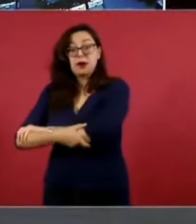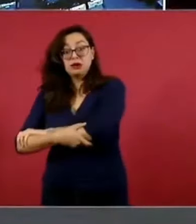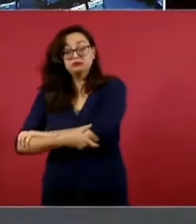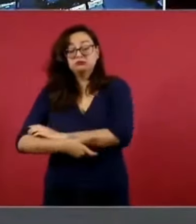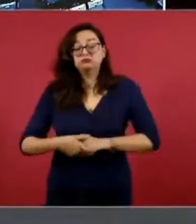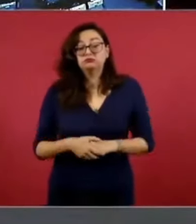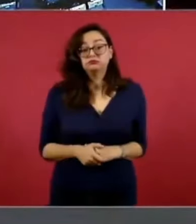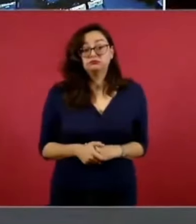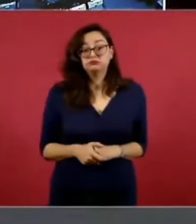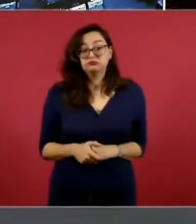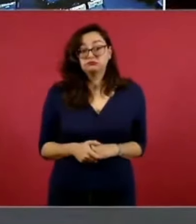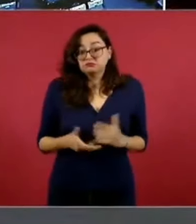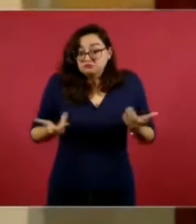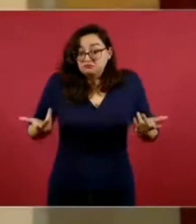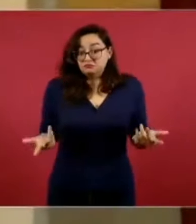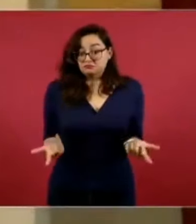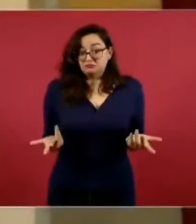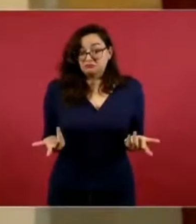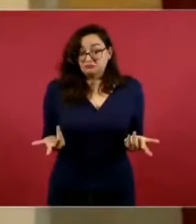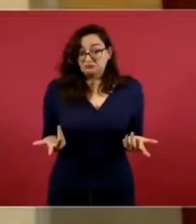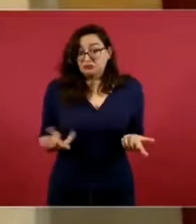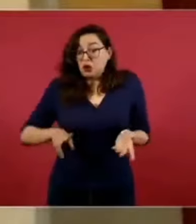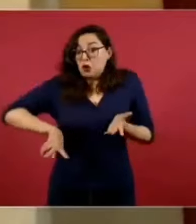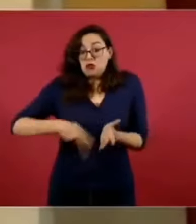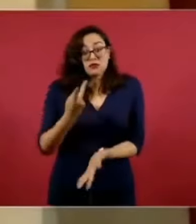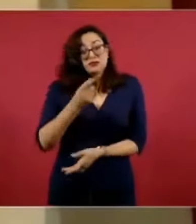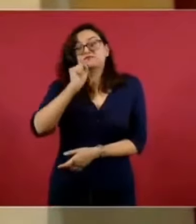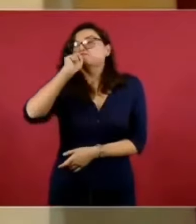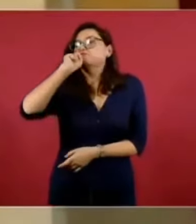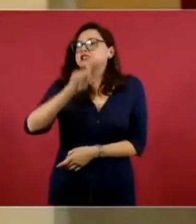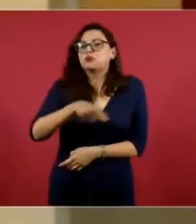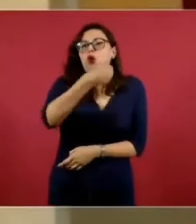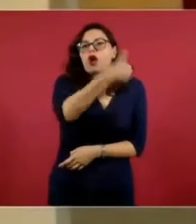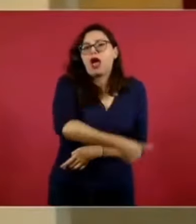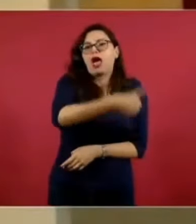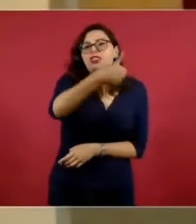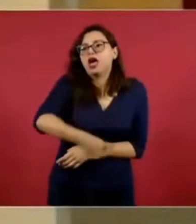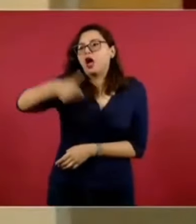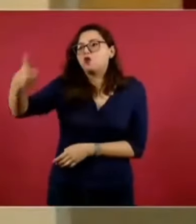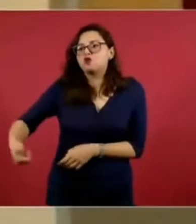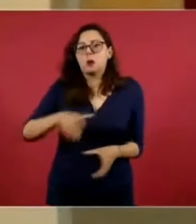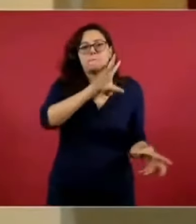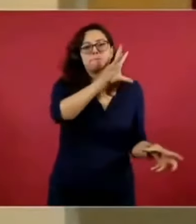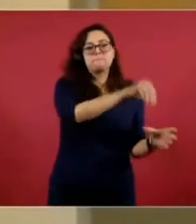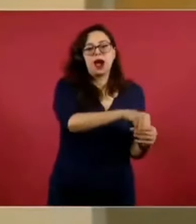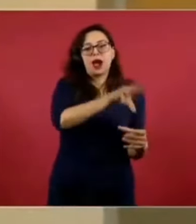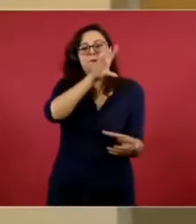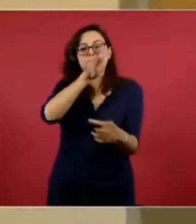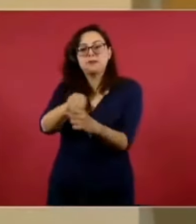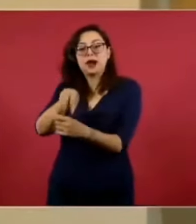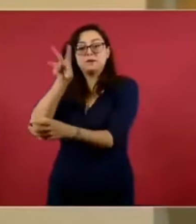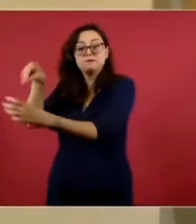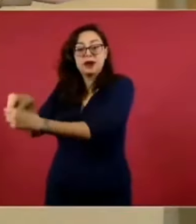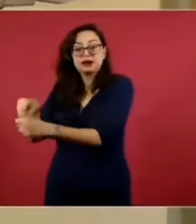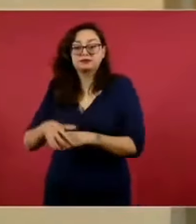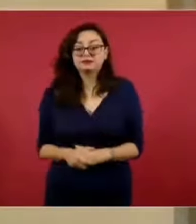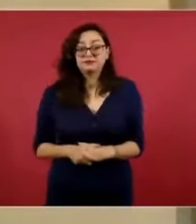nuevamente de acuerdo a nuestra Constitución la distribución fue por partido Es decir desde que se reforma en